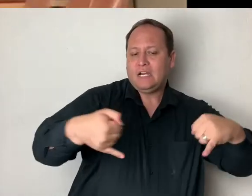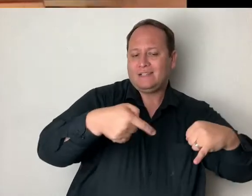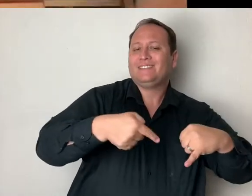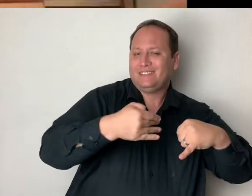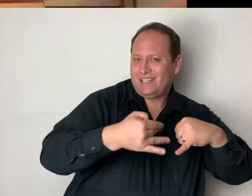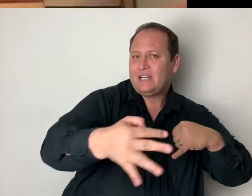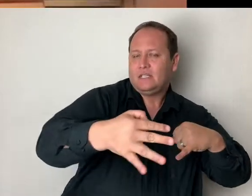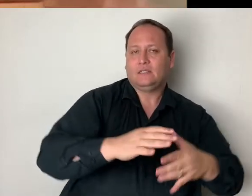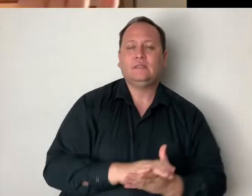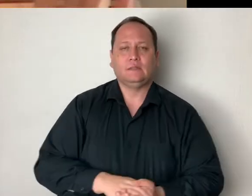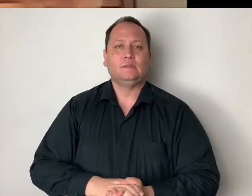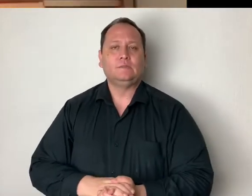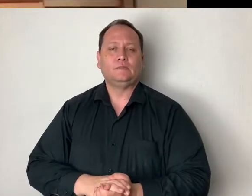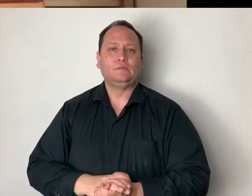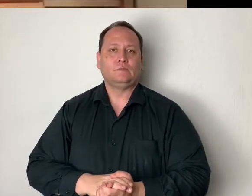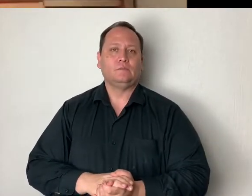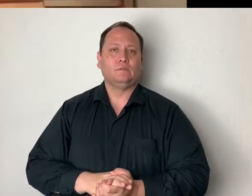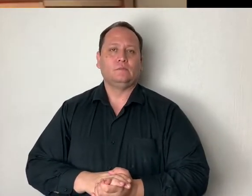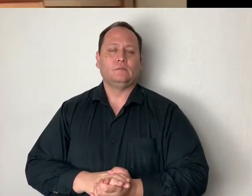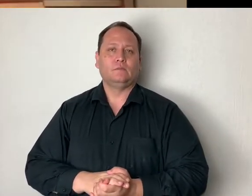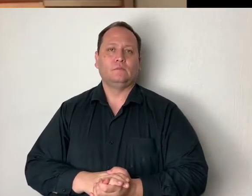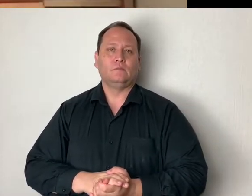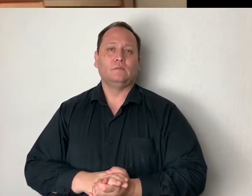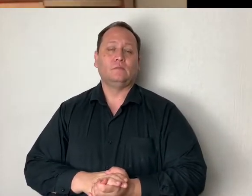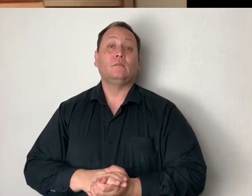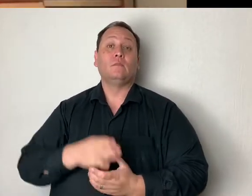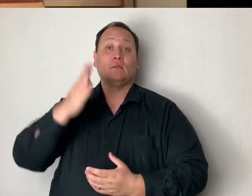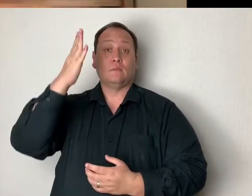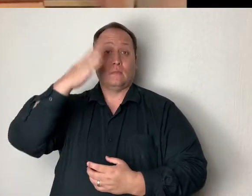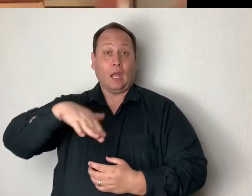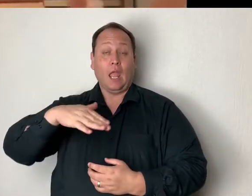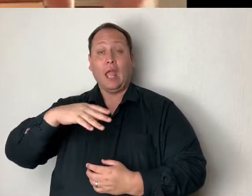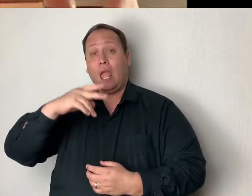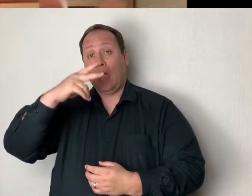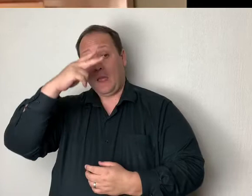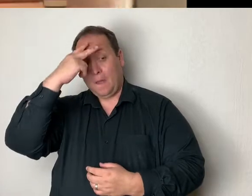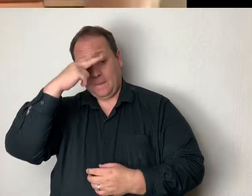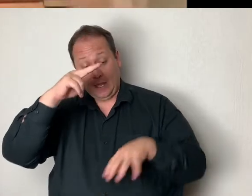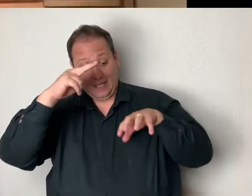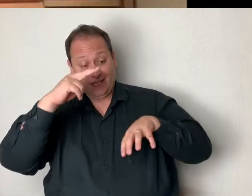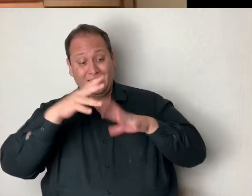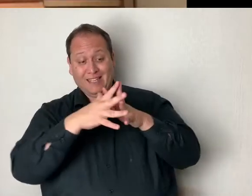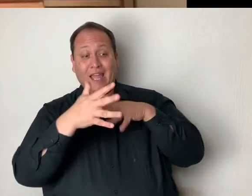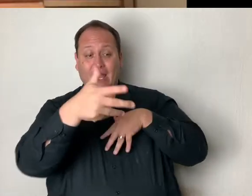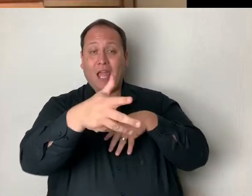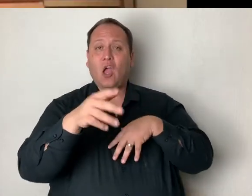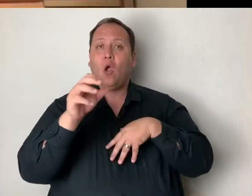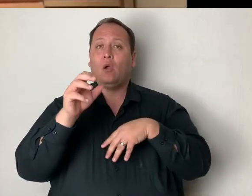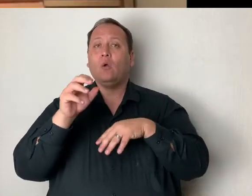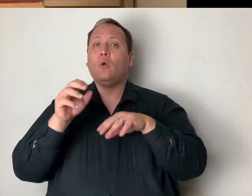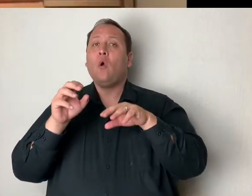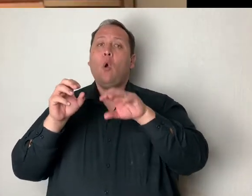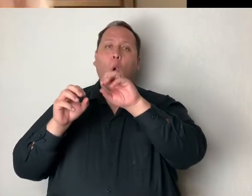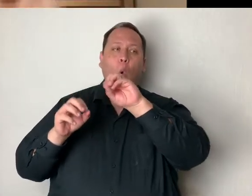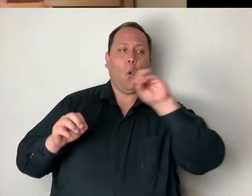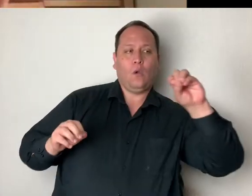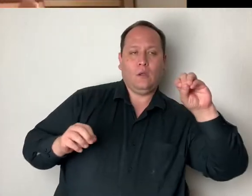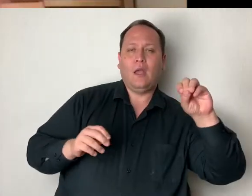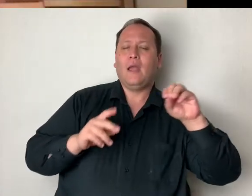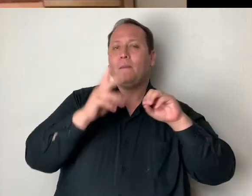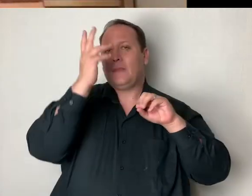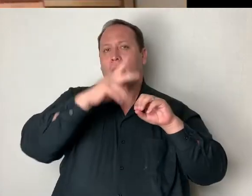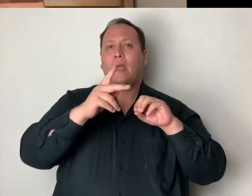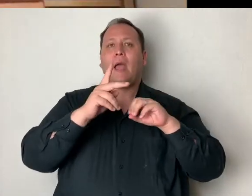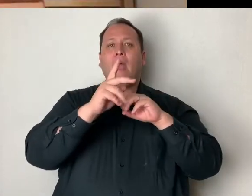al final de la frontera entre México y los Estados Unidos, al oeste, cerca de la playa, se encuentra